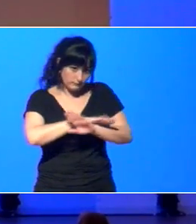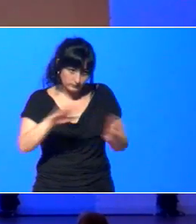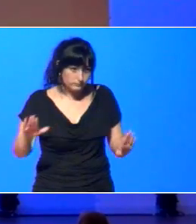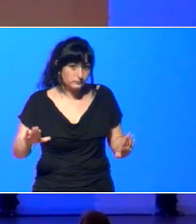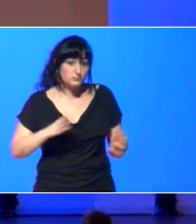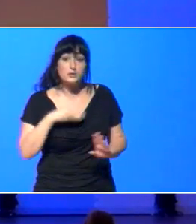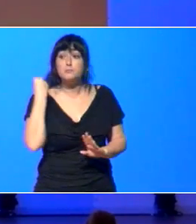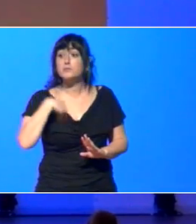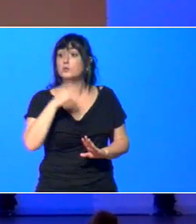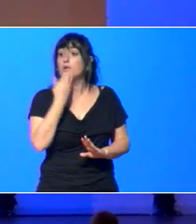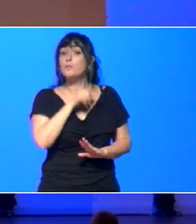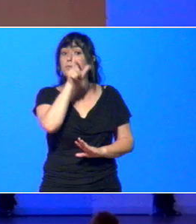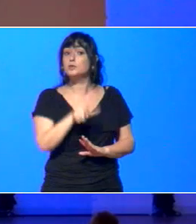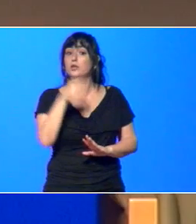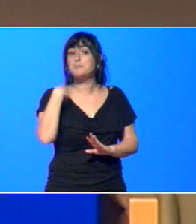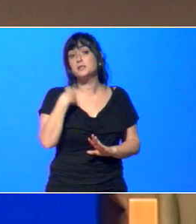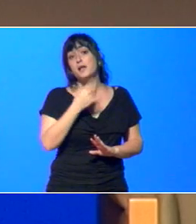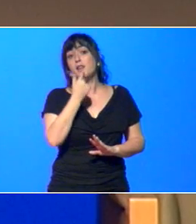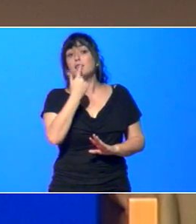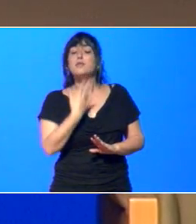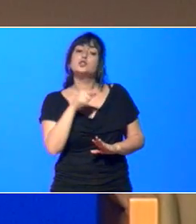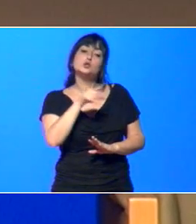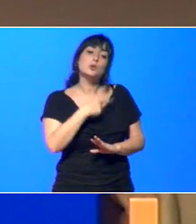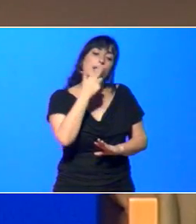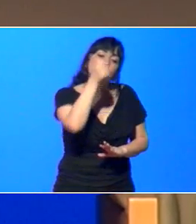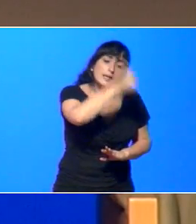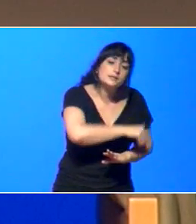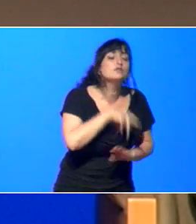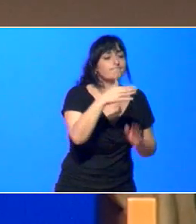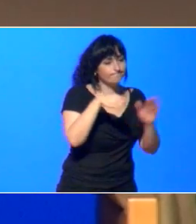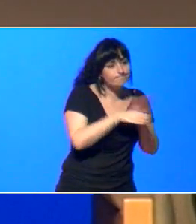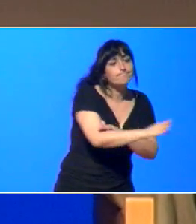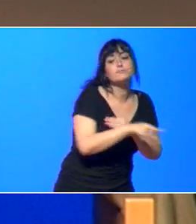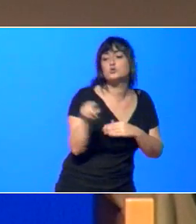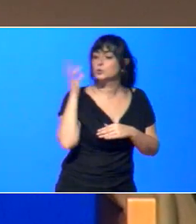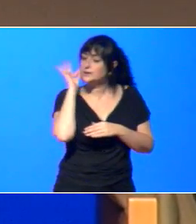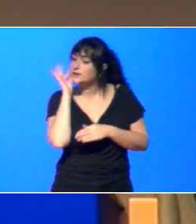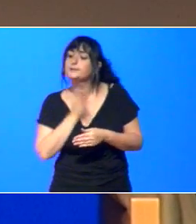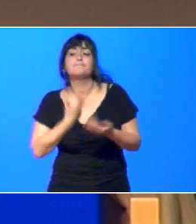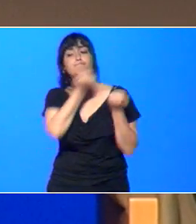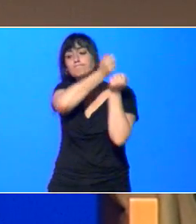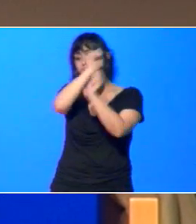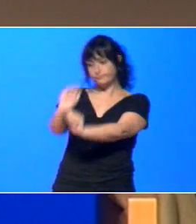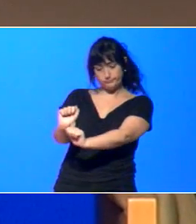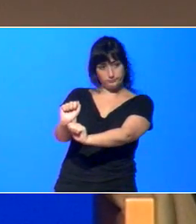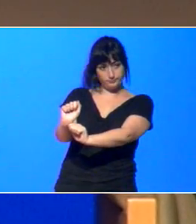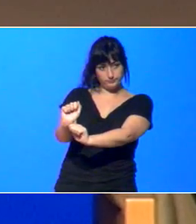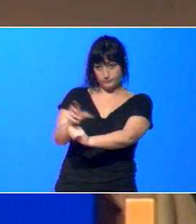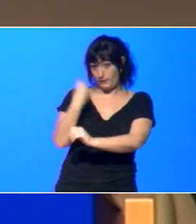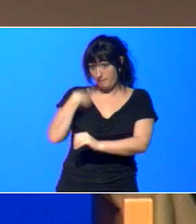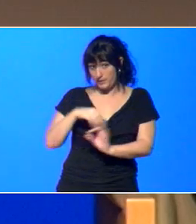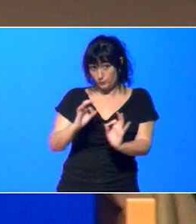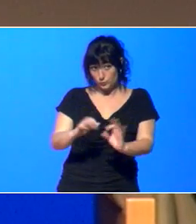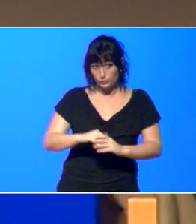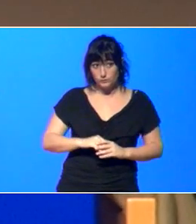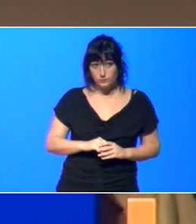si estuviera esa misma persona para decidir si eres niño entras y si eres niña no entras. Así de igual, por eso yo antes, con